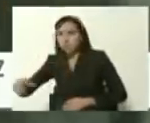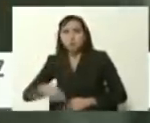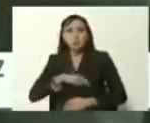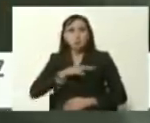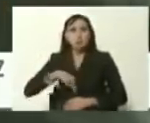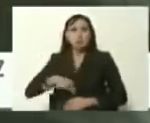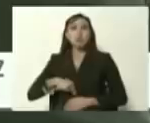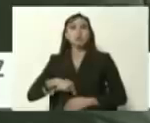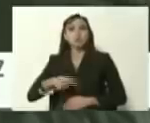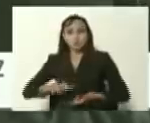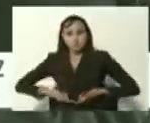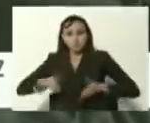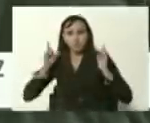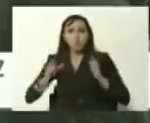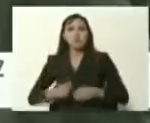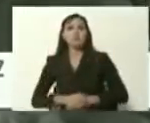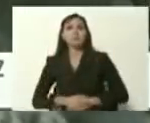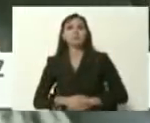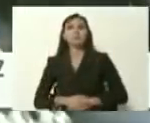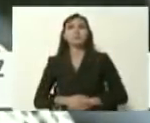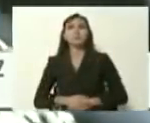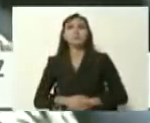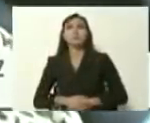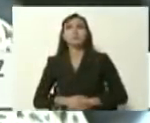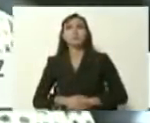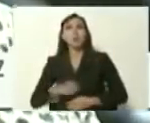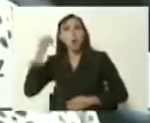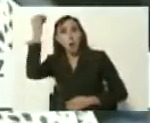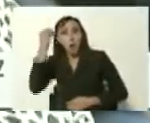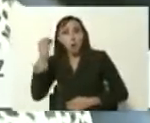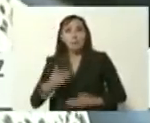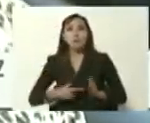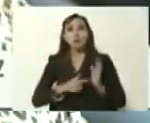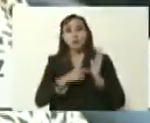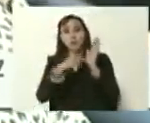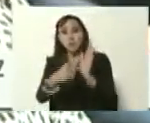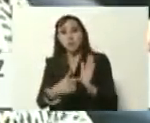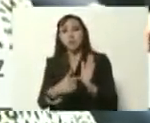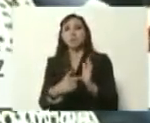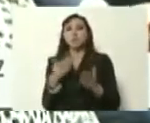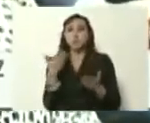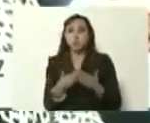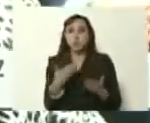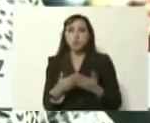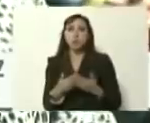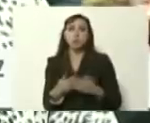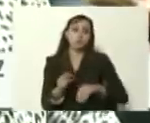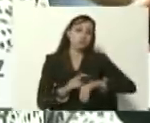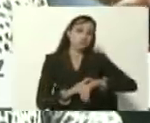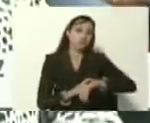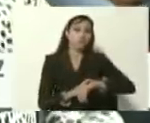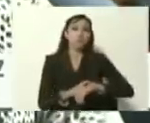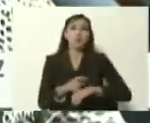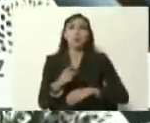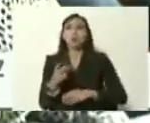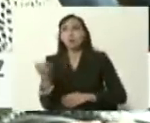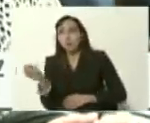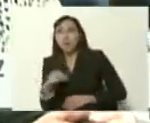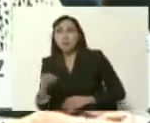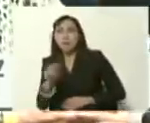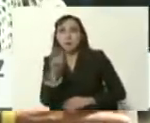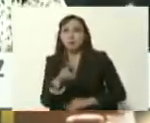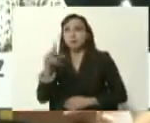estábamos dispuestos a traer algún derecho de palabra, y solicito si pudieran extender dos o tres más de ellos, ya